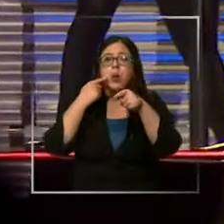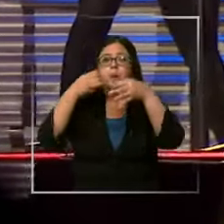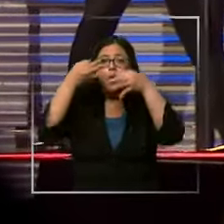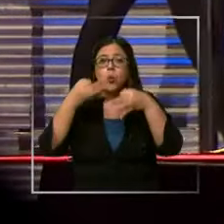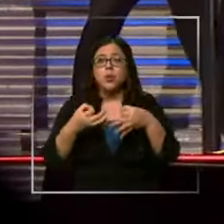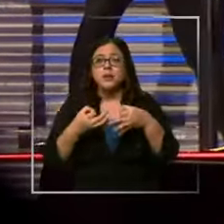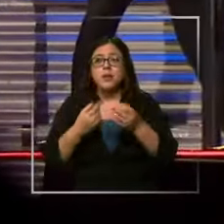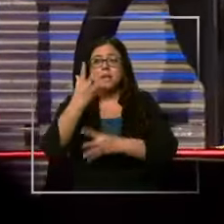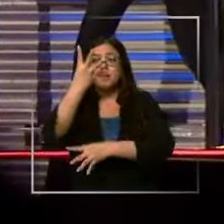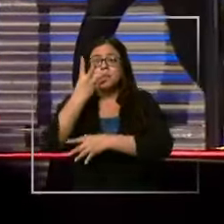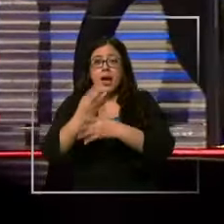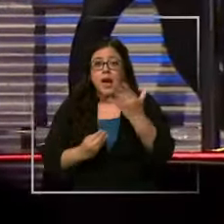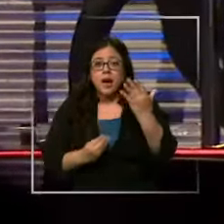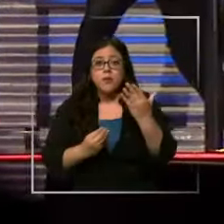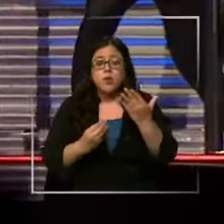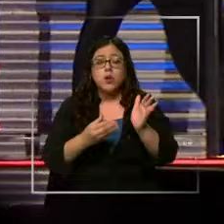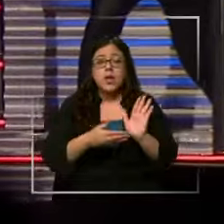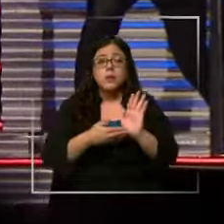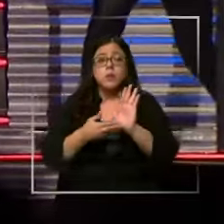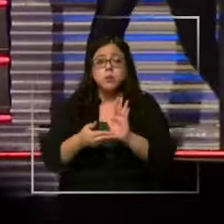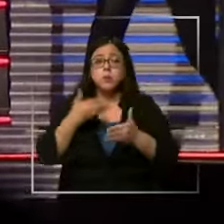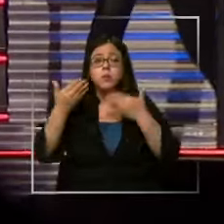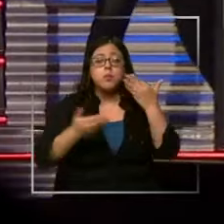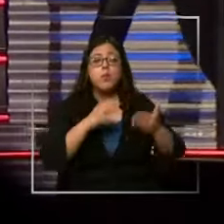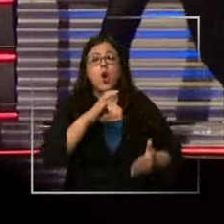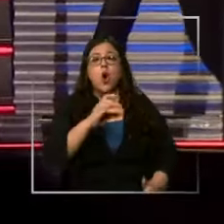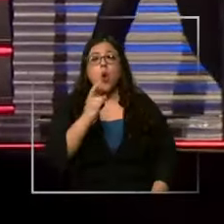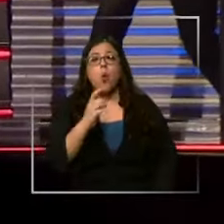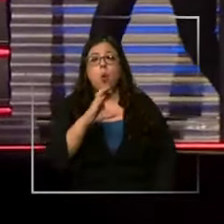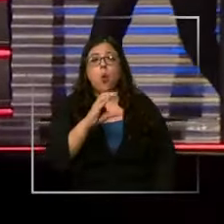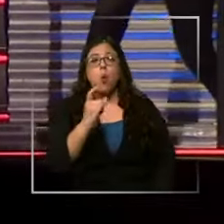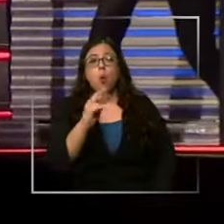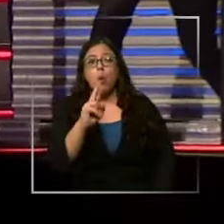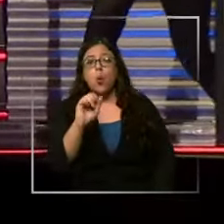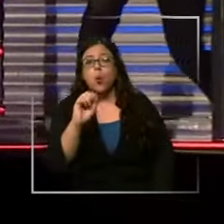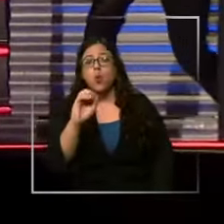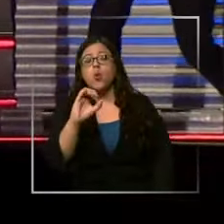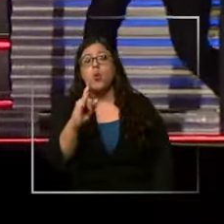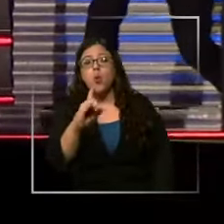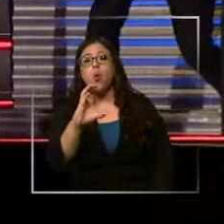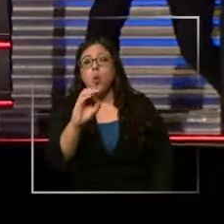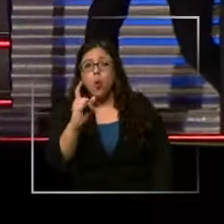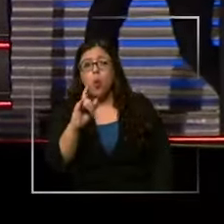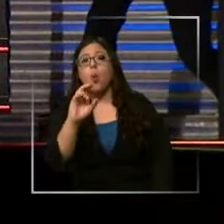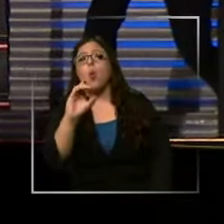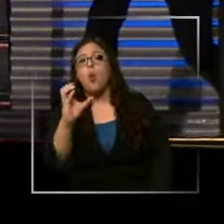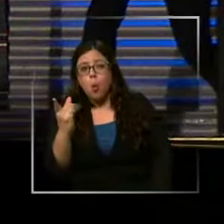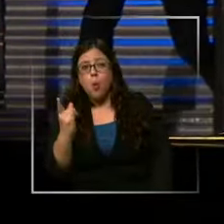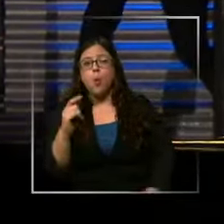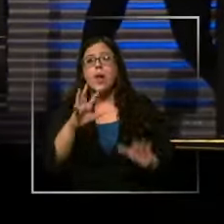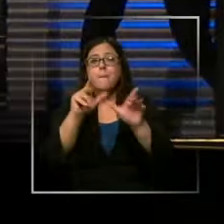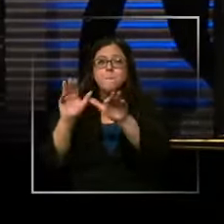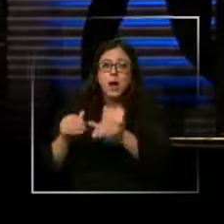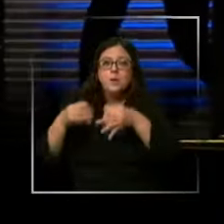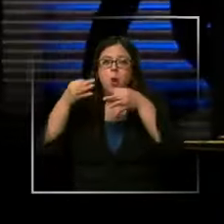de finalizar su espectáculo a cantar Cucurrucucú Paloma, lo que marcó el final de su paso por